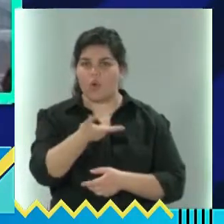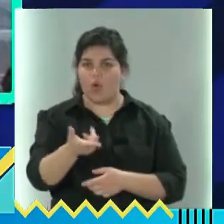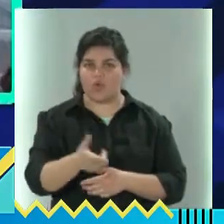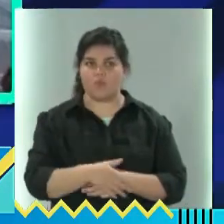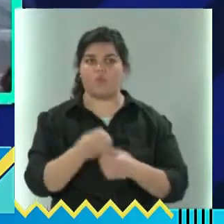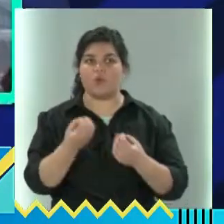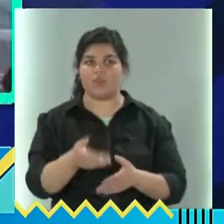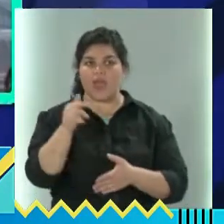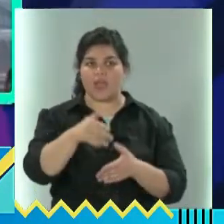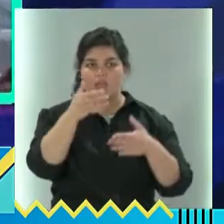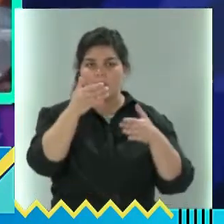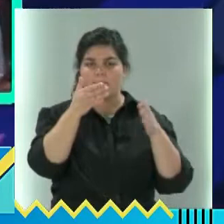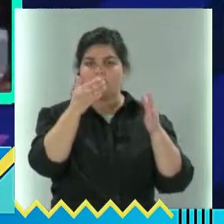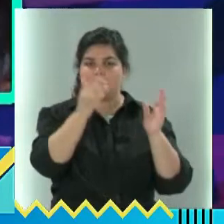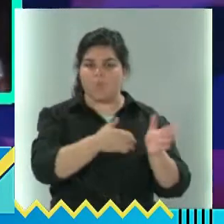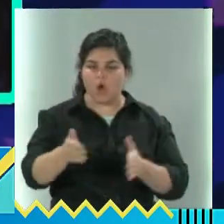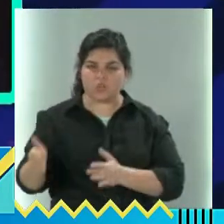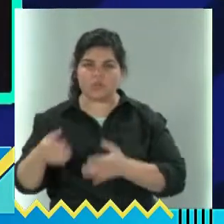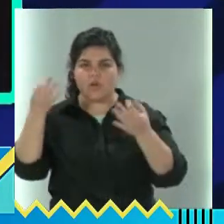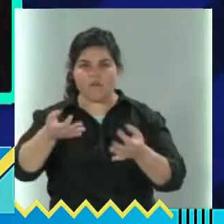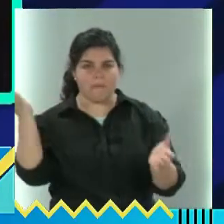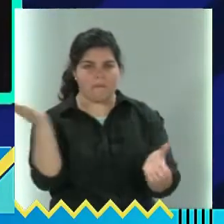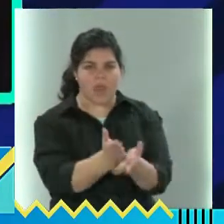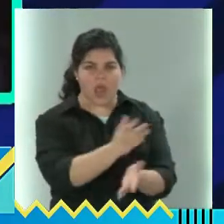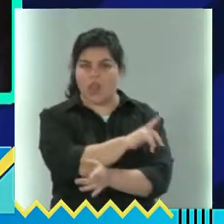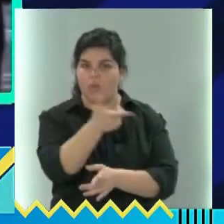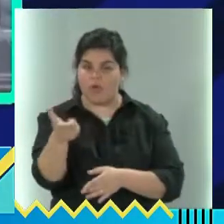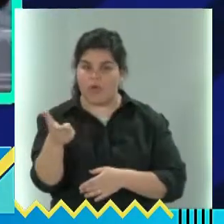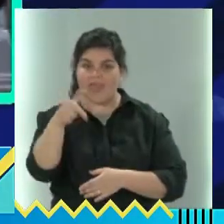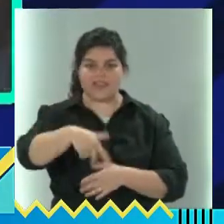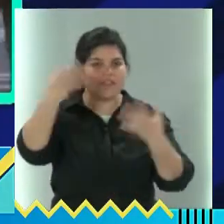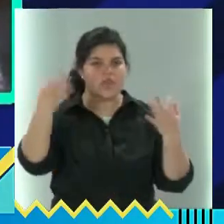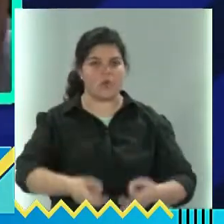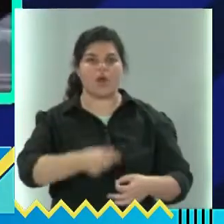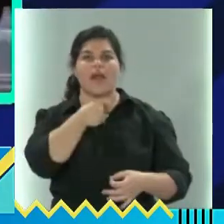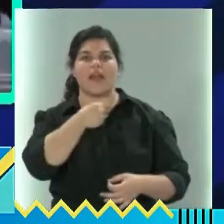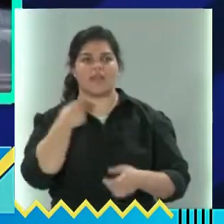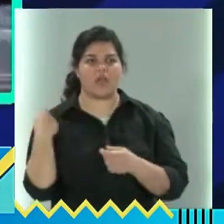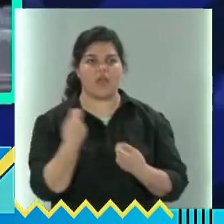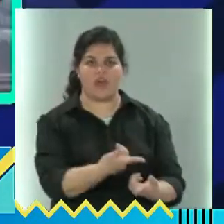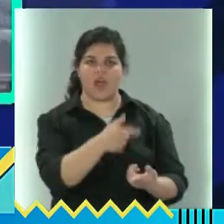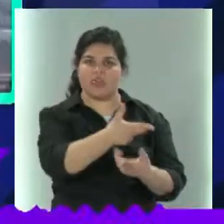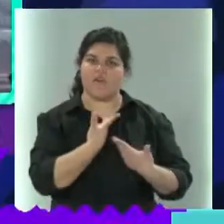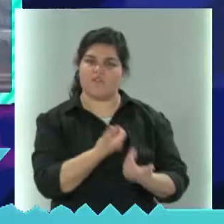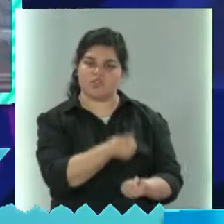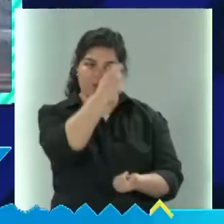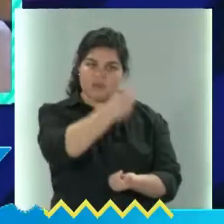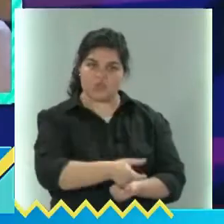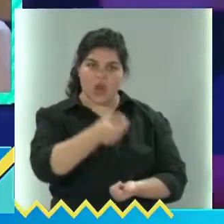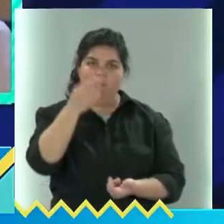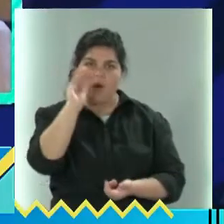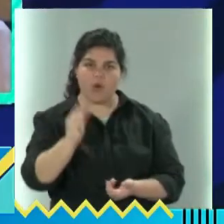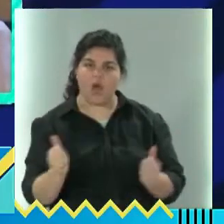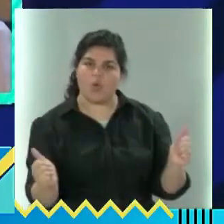ante un proceso penal propiamente dicho, como es una garantía constitucional de determinar un defensor oficial y